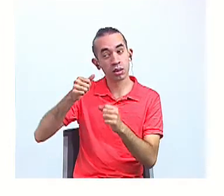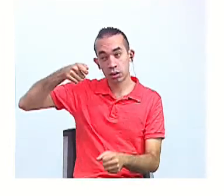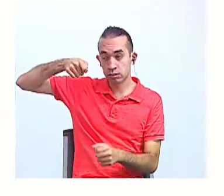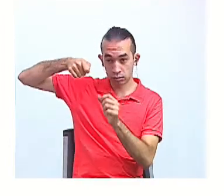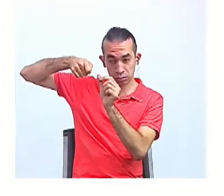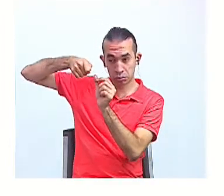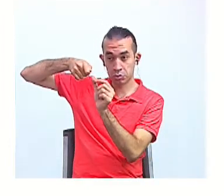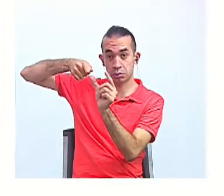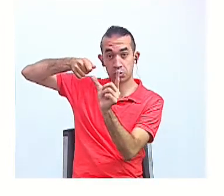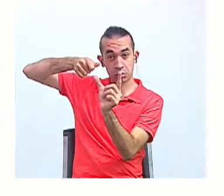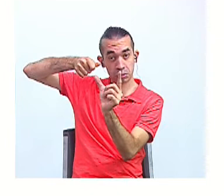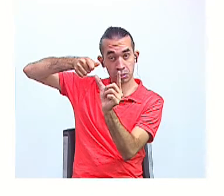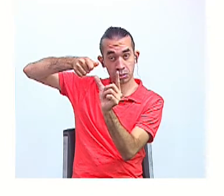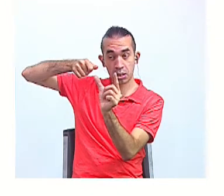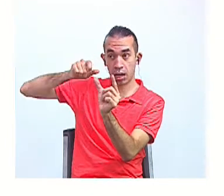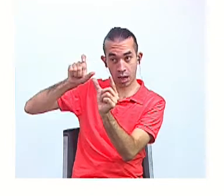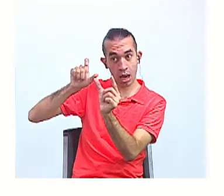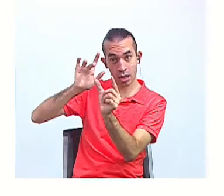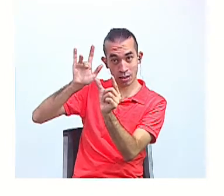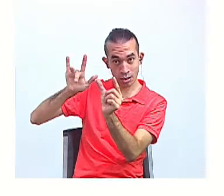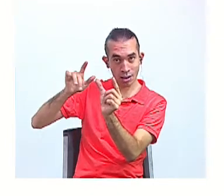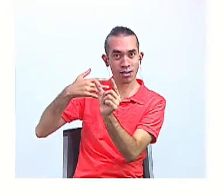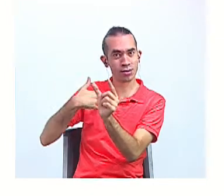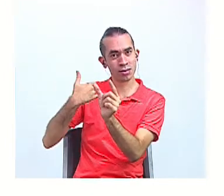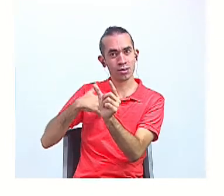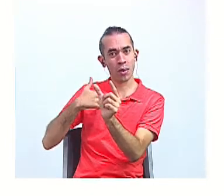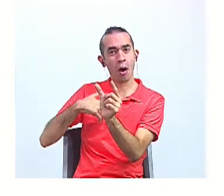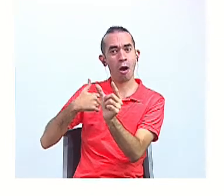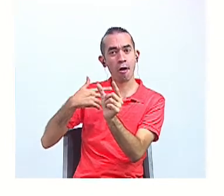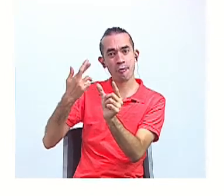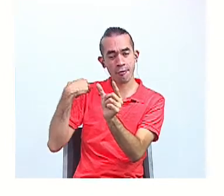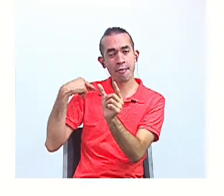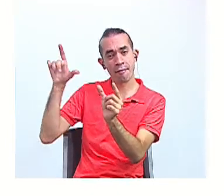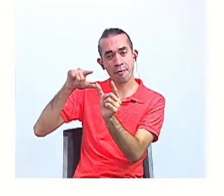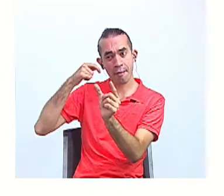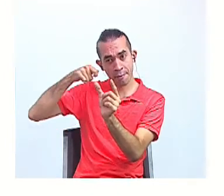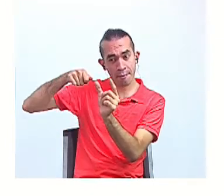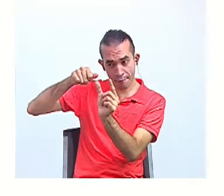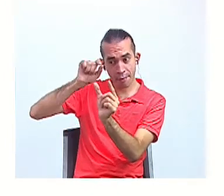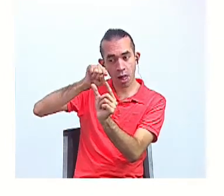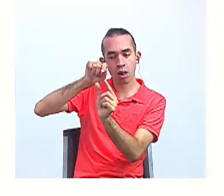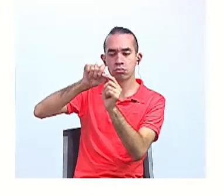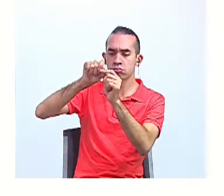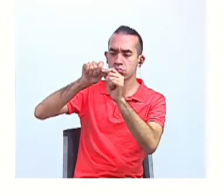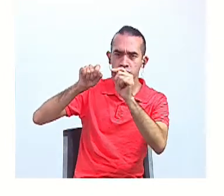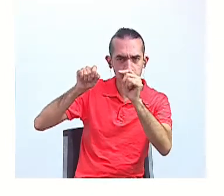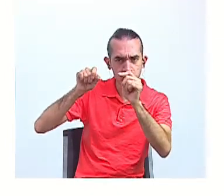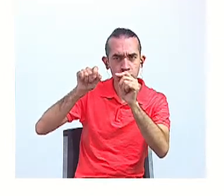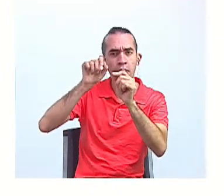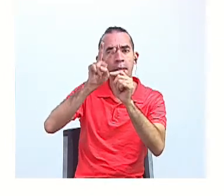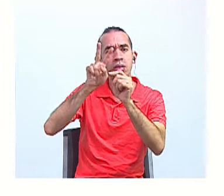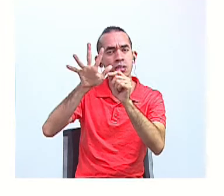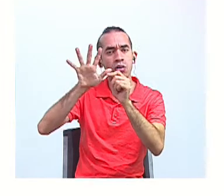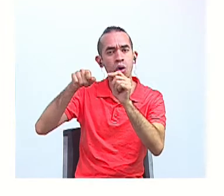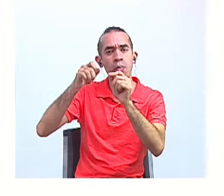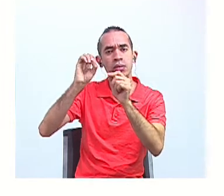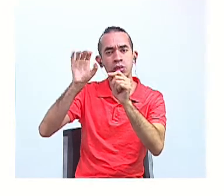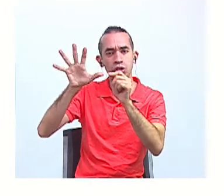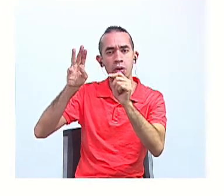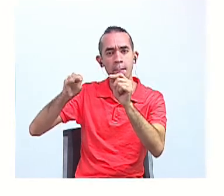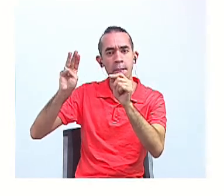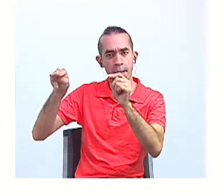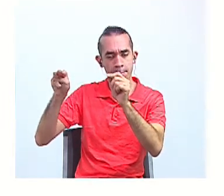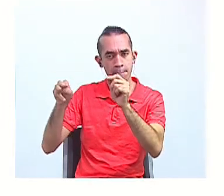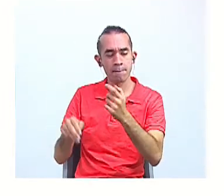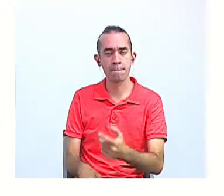que tenía don Eduardo Arias durante el experimento, se registró un diámetro de 25,05 milímetros.